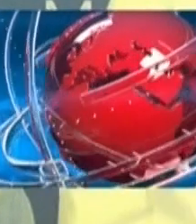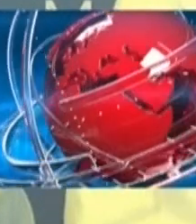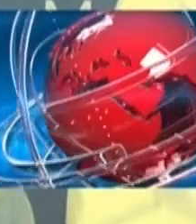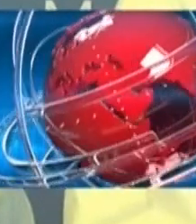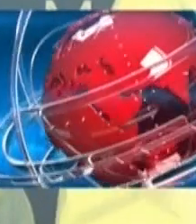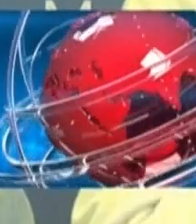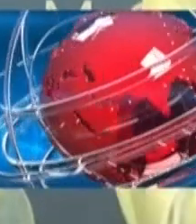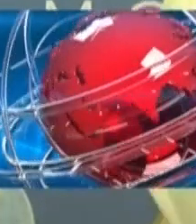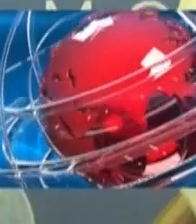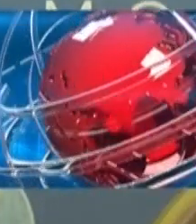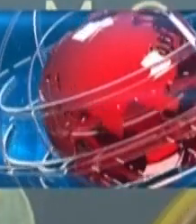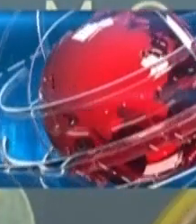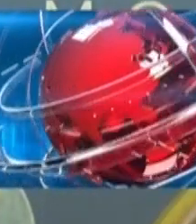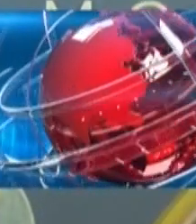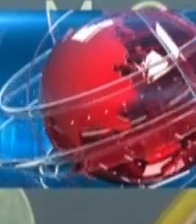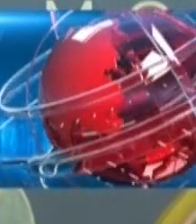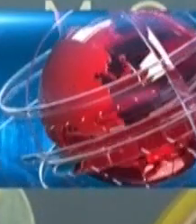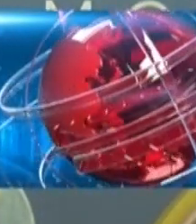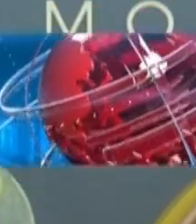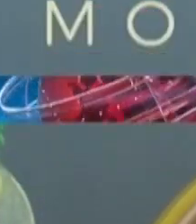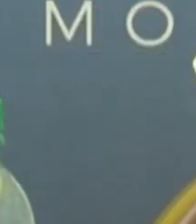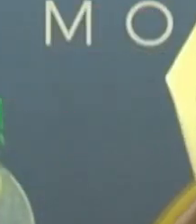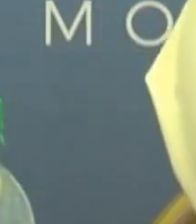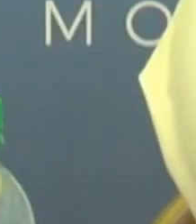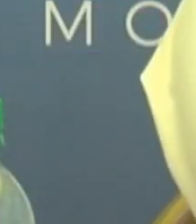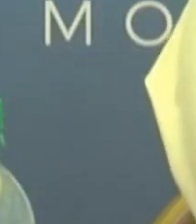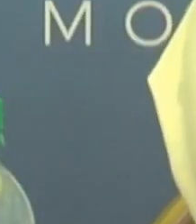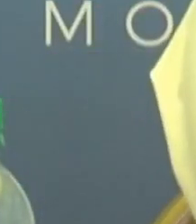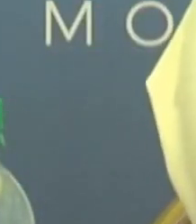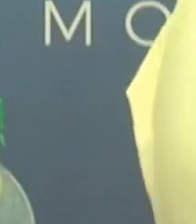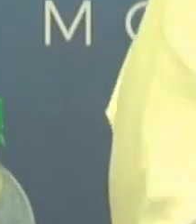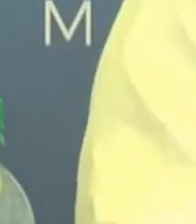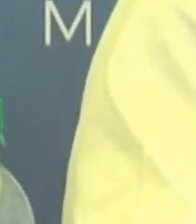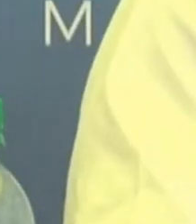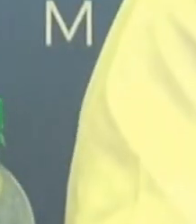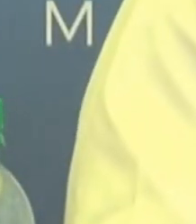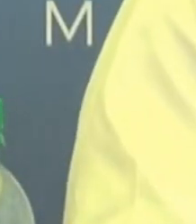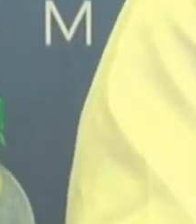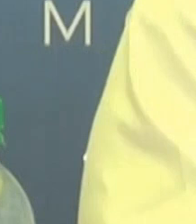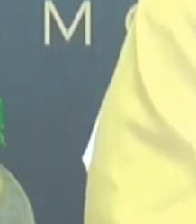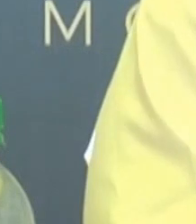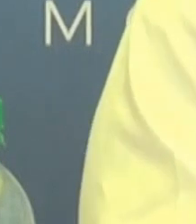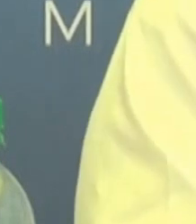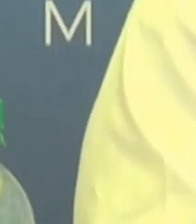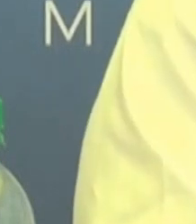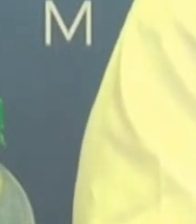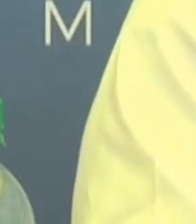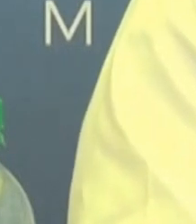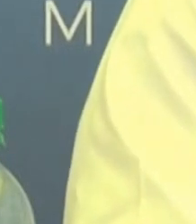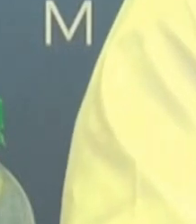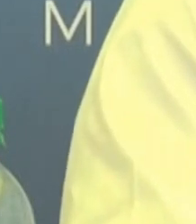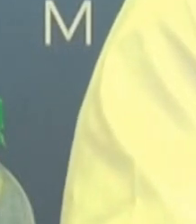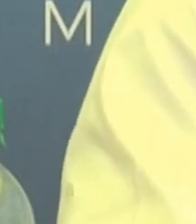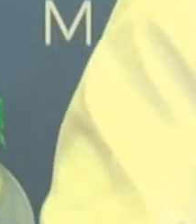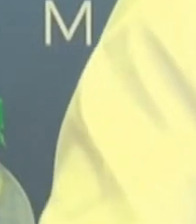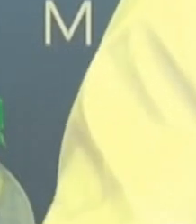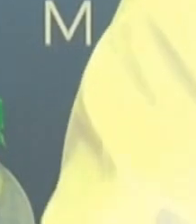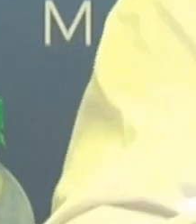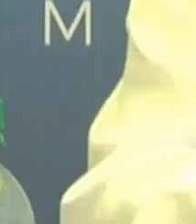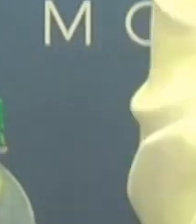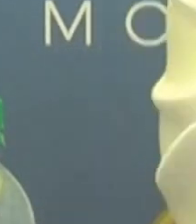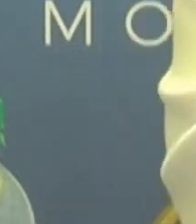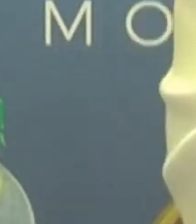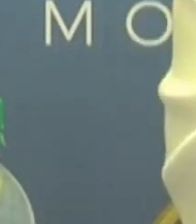toda clase de esfuerzos para tratar de afectar esta sociedad, de hacer terrorismo que tenga un impacto